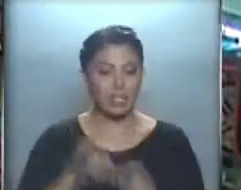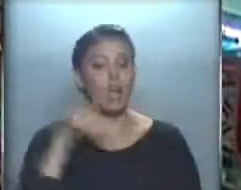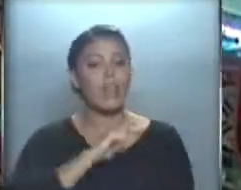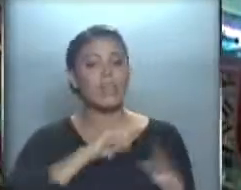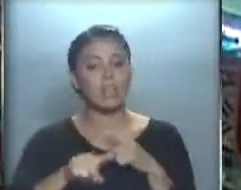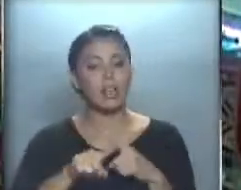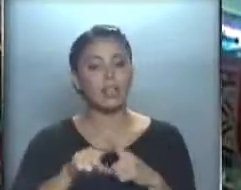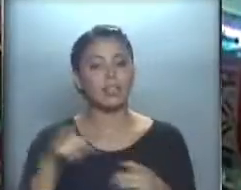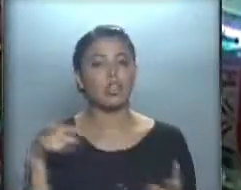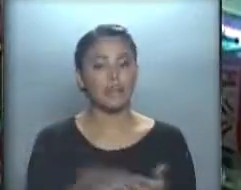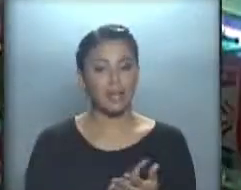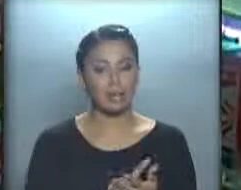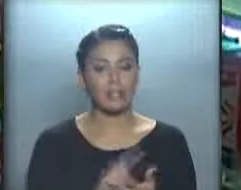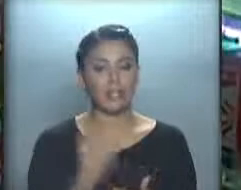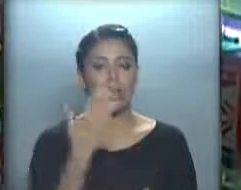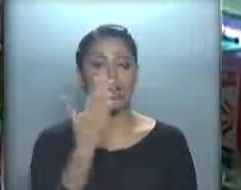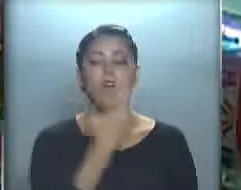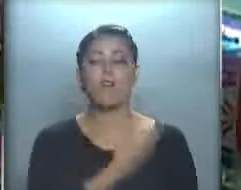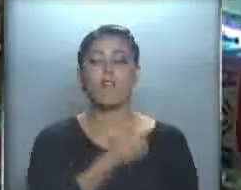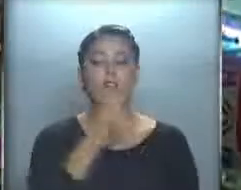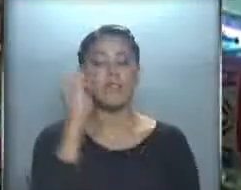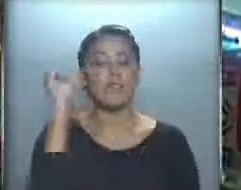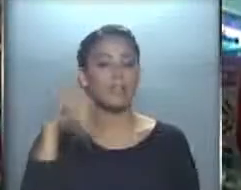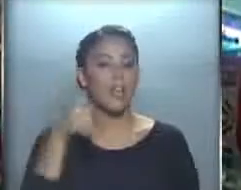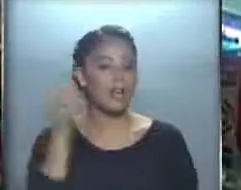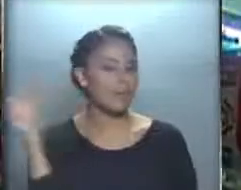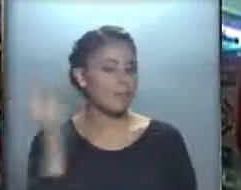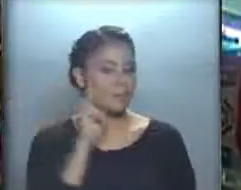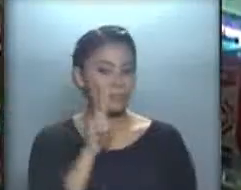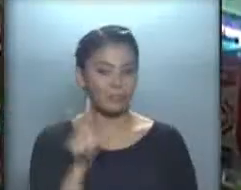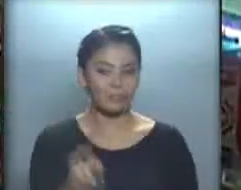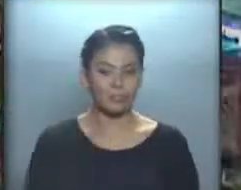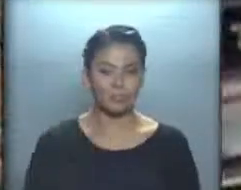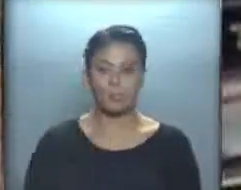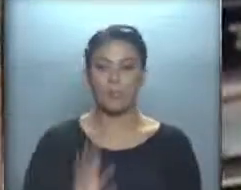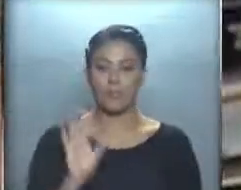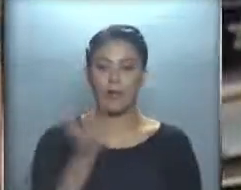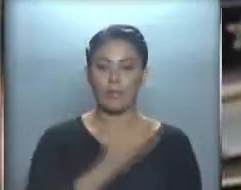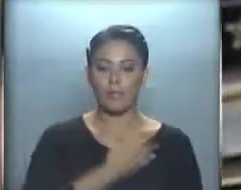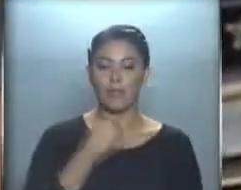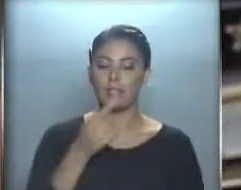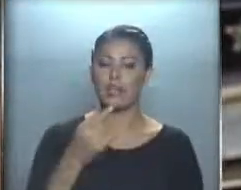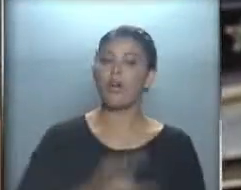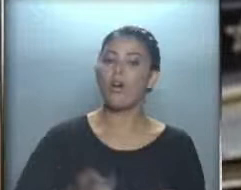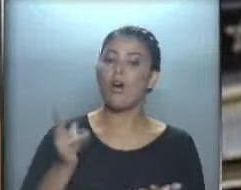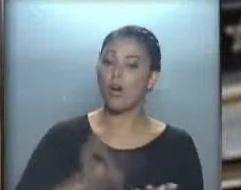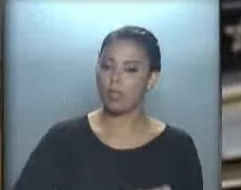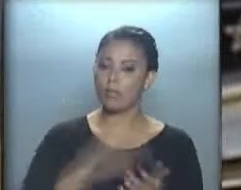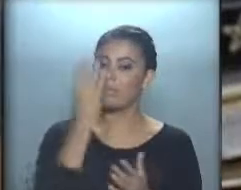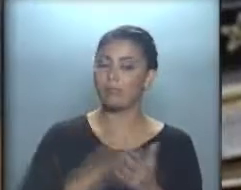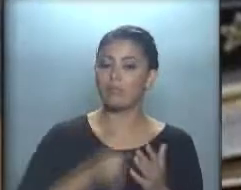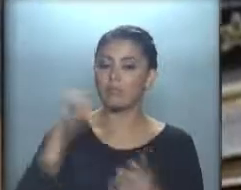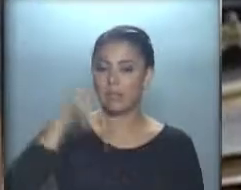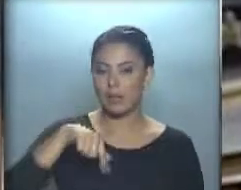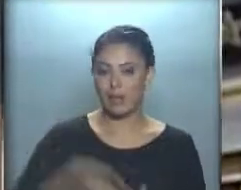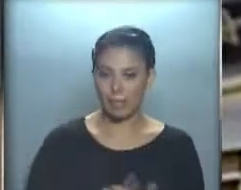en vivo en el centro porteño fabiana farrutx y te escuchamos fabiana así es nuevamente la impericia en la ciudad buenos aires